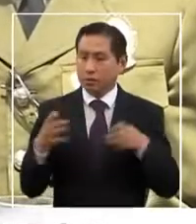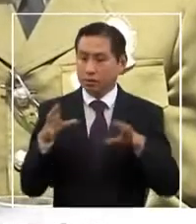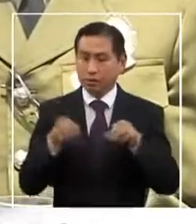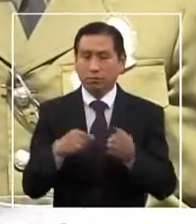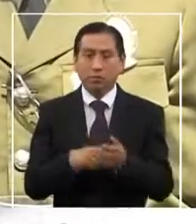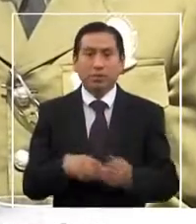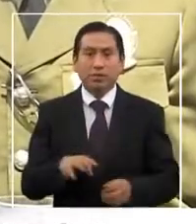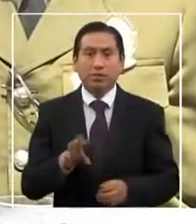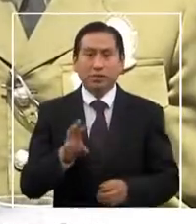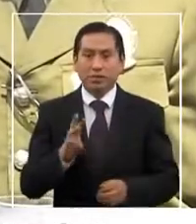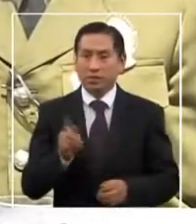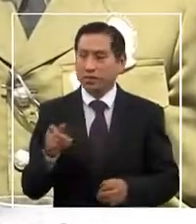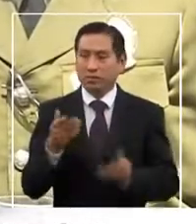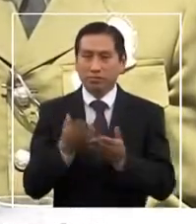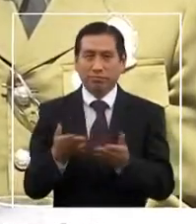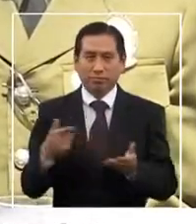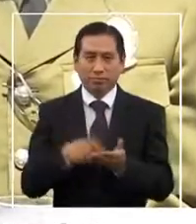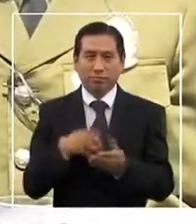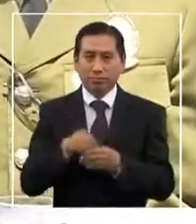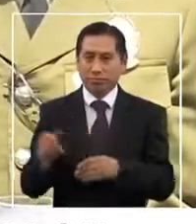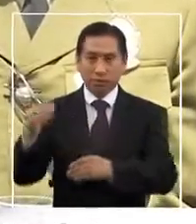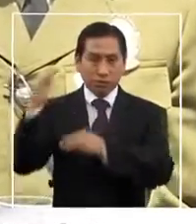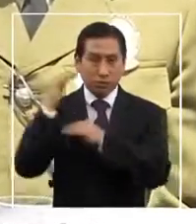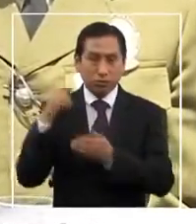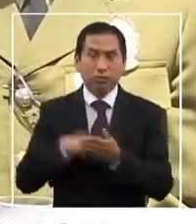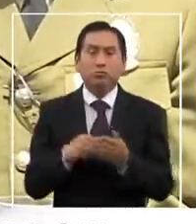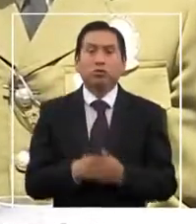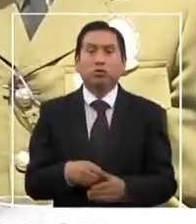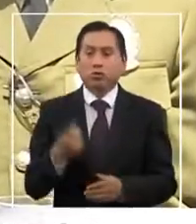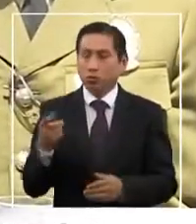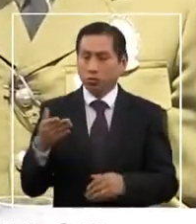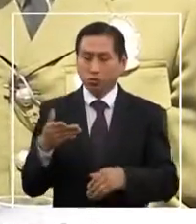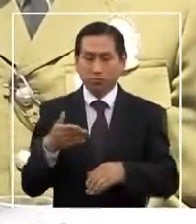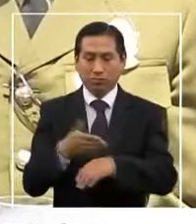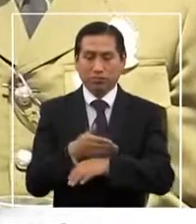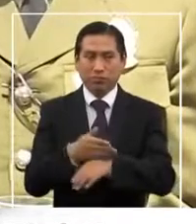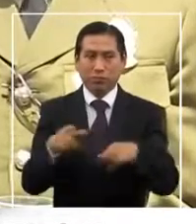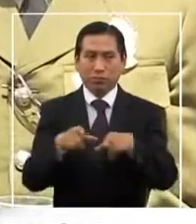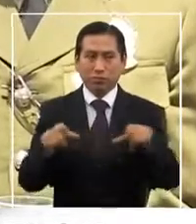incautados 6 bienes inmuebles... en la ciudad de Santa Cruz,